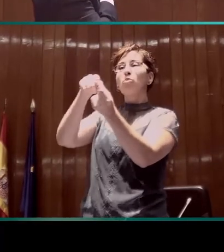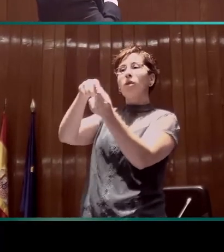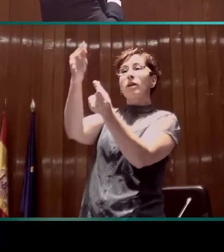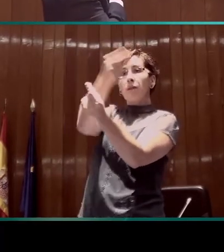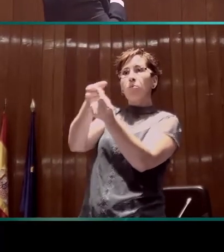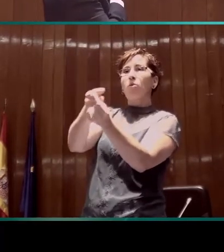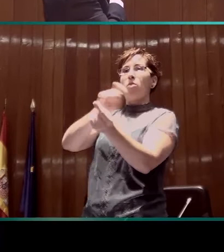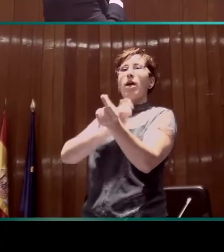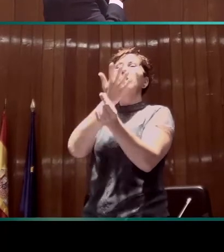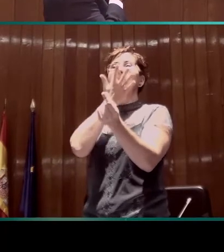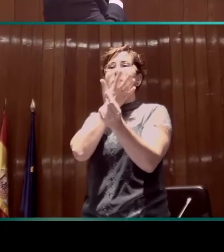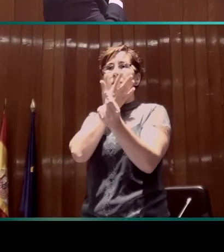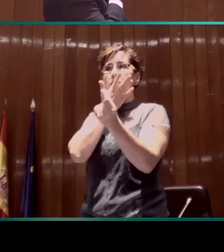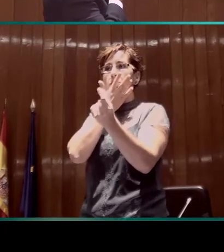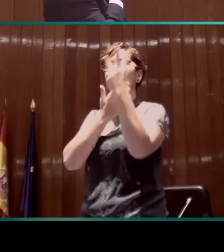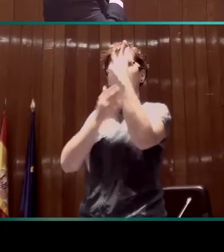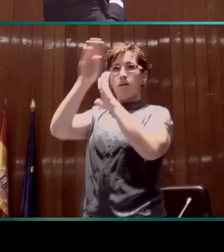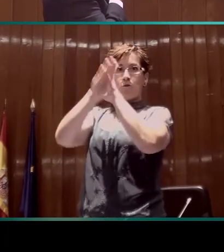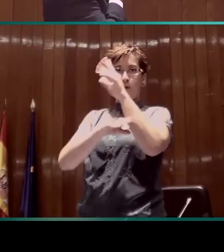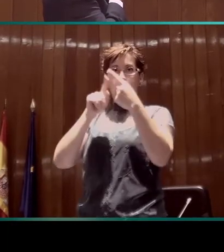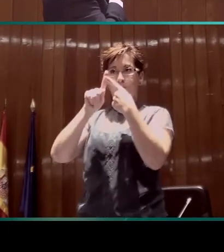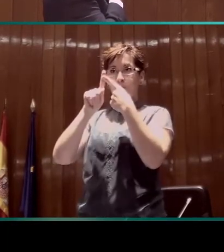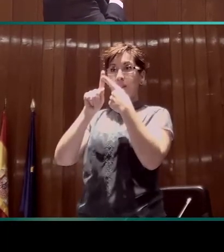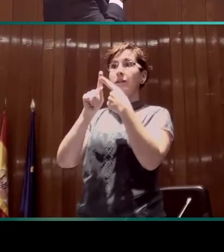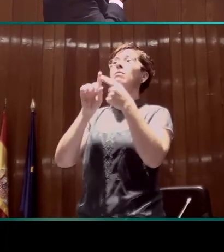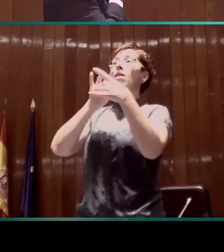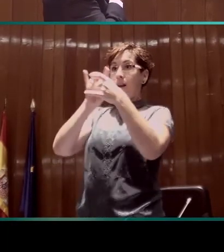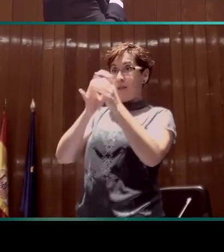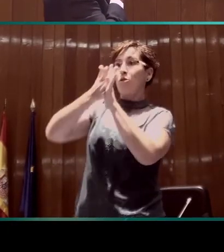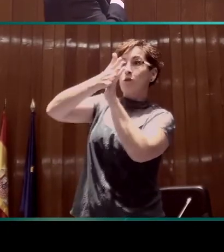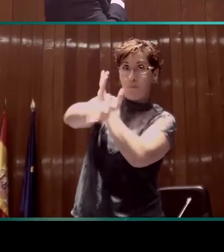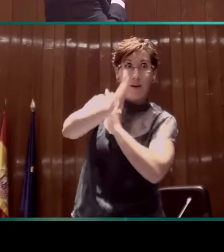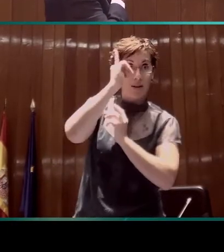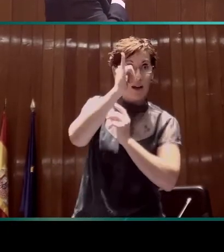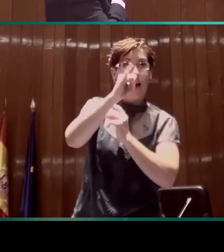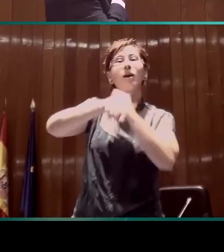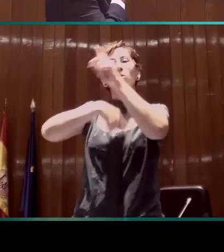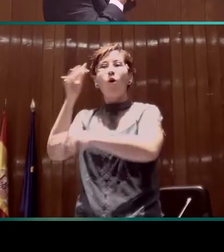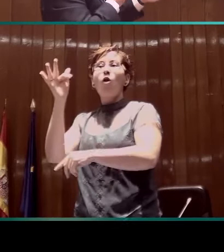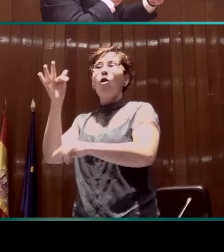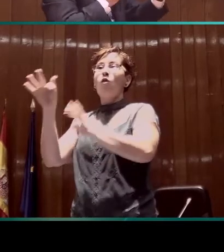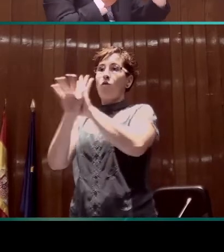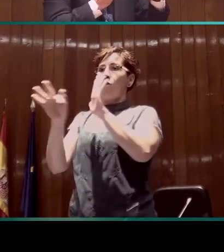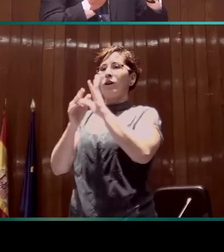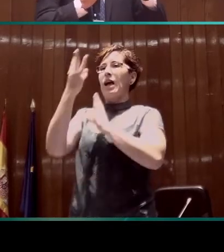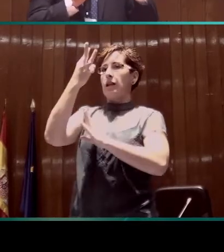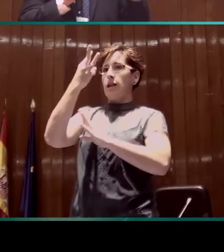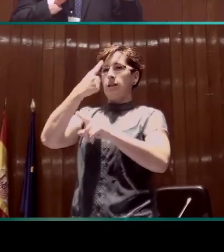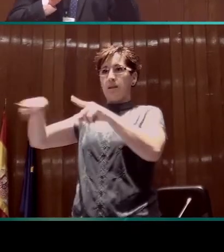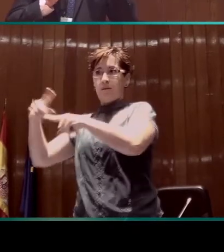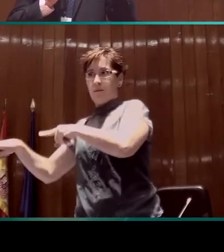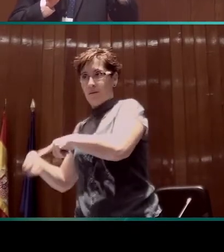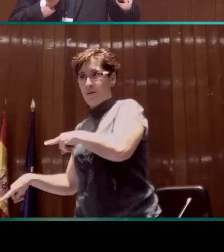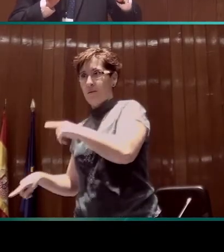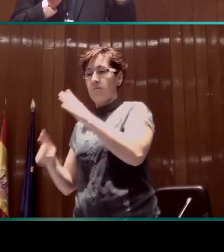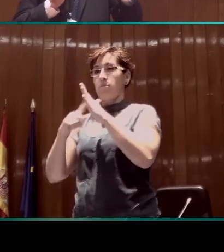condiciones, una en donde había una relación semántica y luego había tres tipos de relaciones fonológicas, la configuración, es decir, que